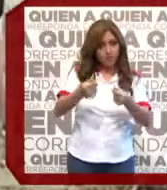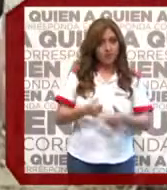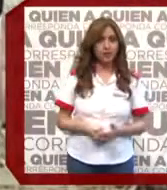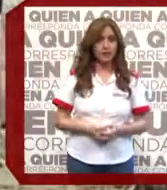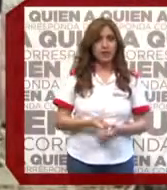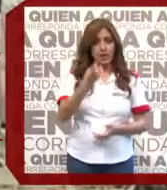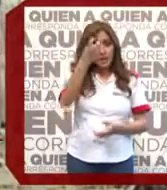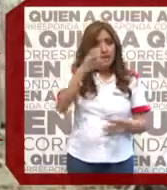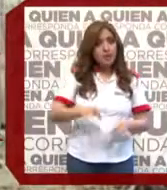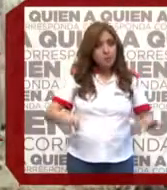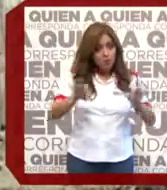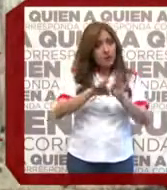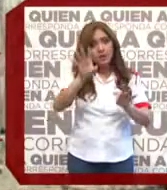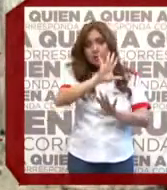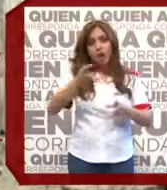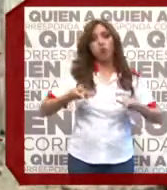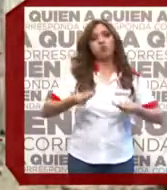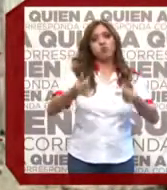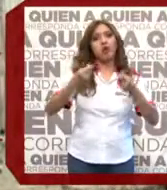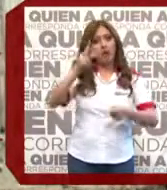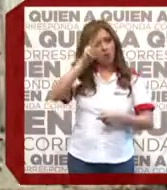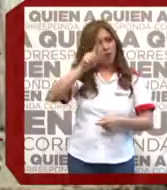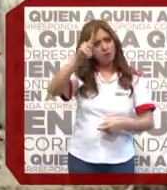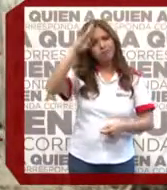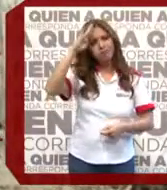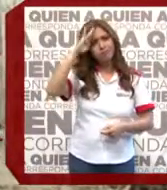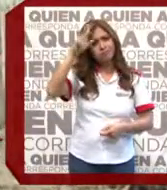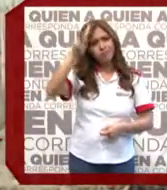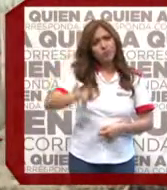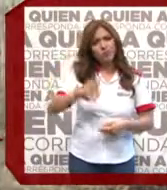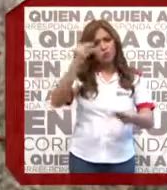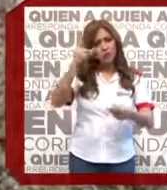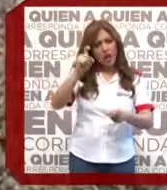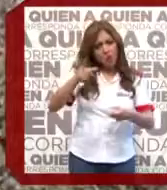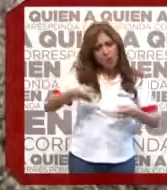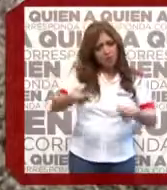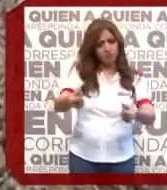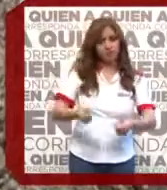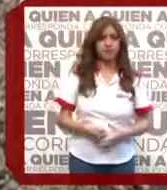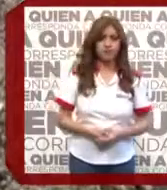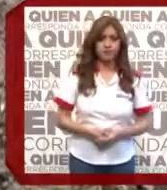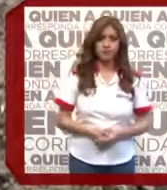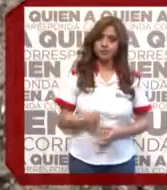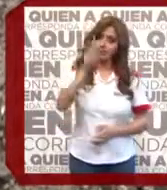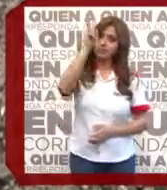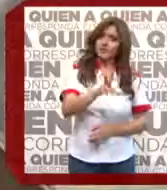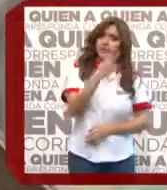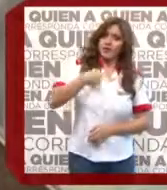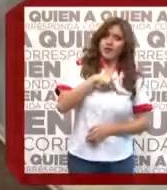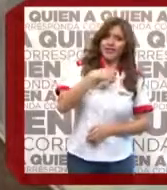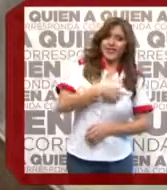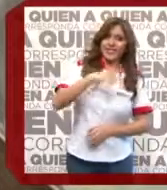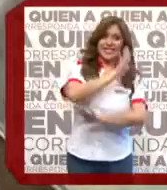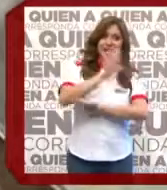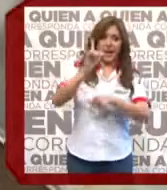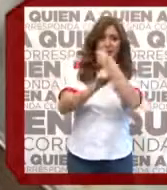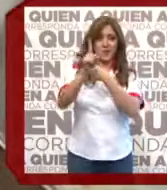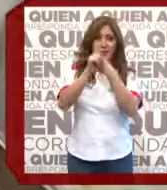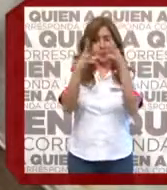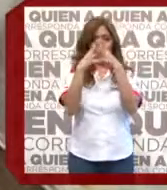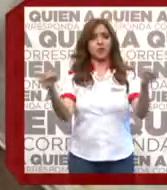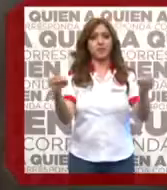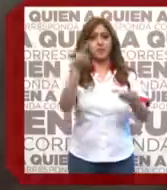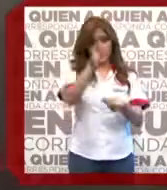más importante, que la verdad ya no se está desperdiciando porque sí era mucho lo que se estaba tirando de agua. Pues nos alegra mucho que este problema ya esté resuelto.